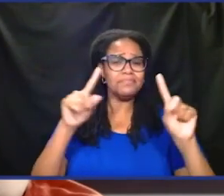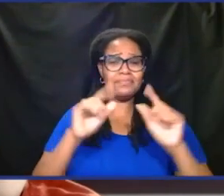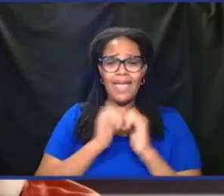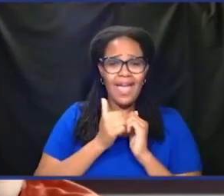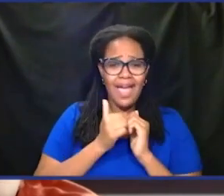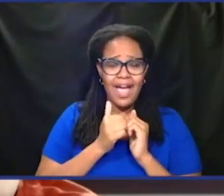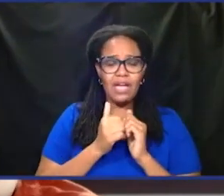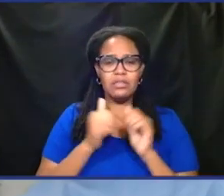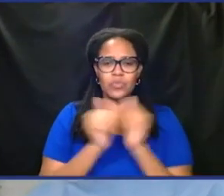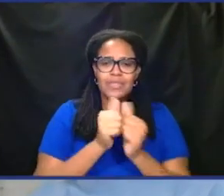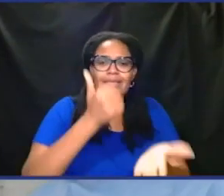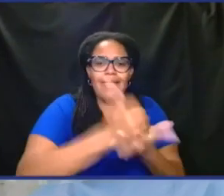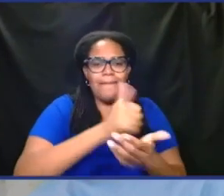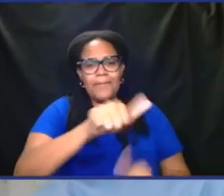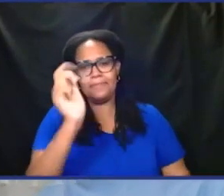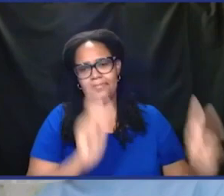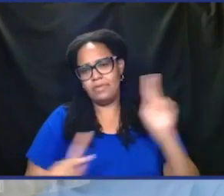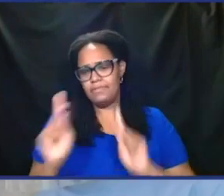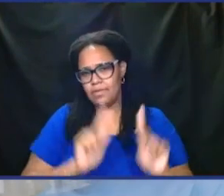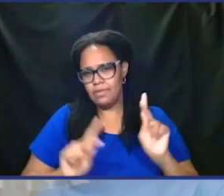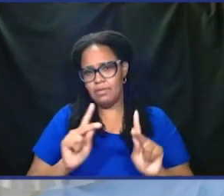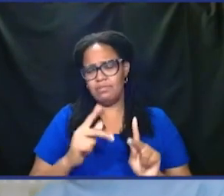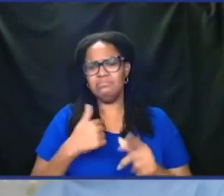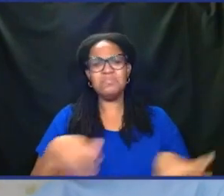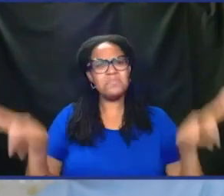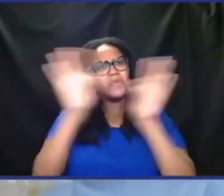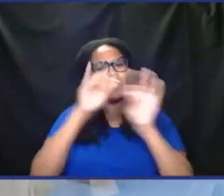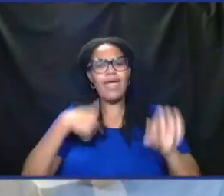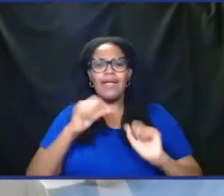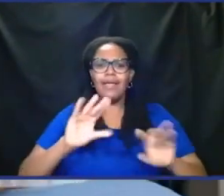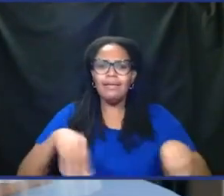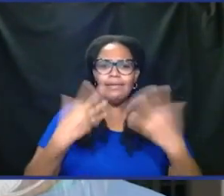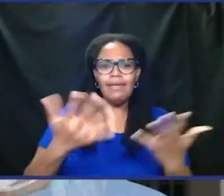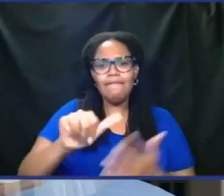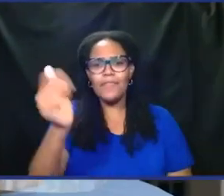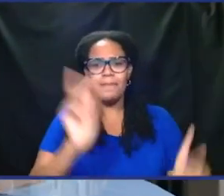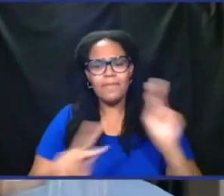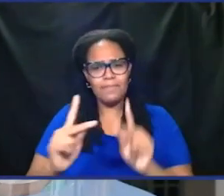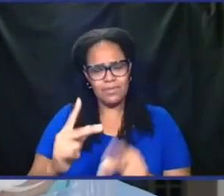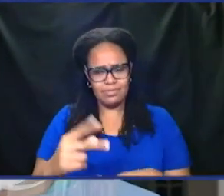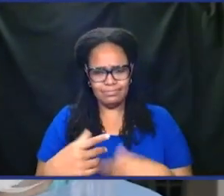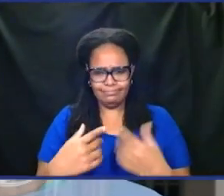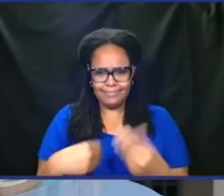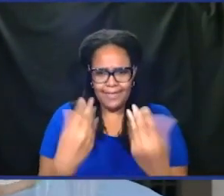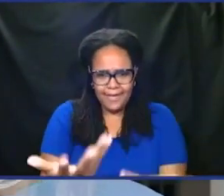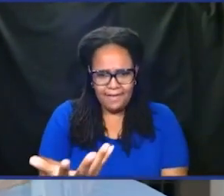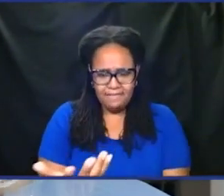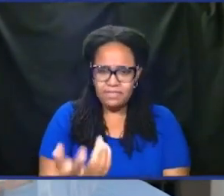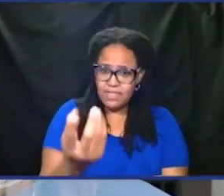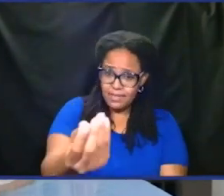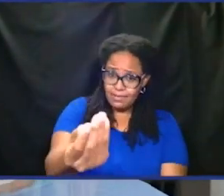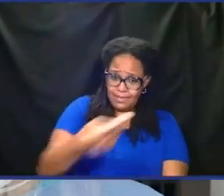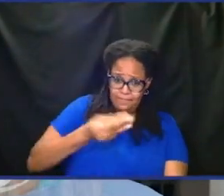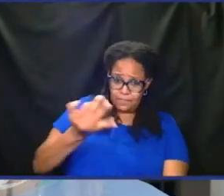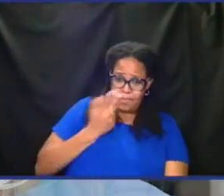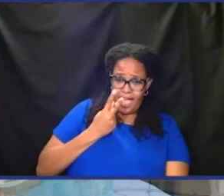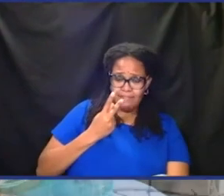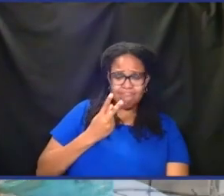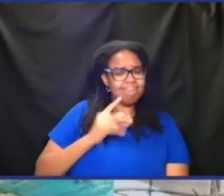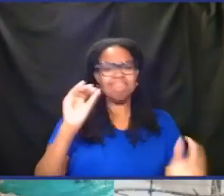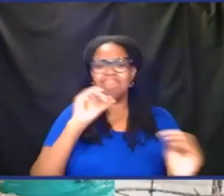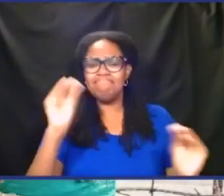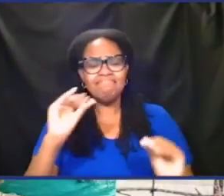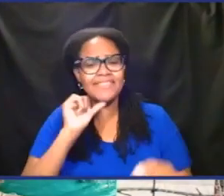entregar a esas personas algo sin esperar nada a cambio nosotros de ellos y saber que se van a ir felices de nuestra sede de Americares